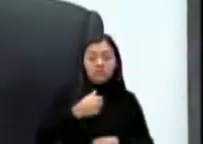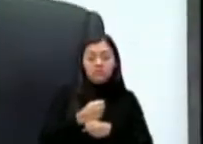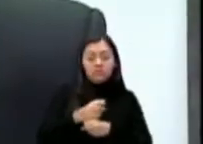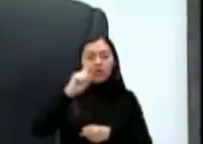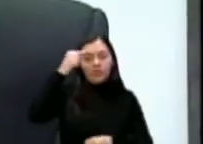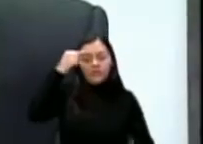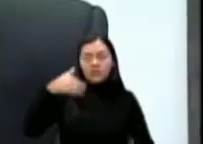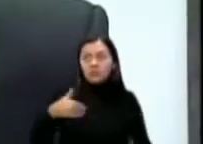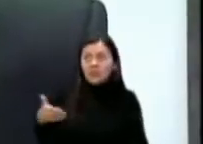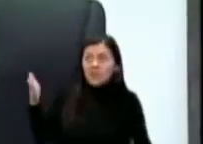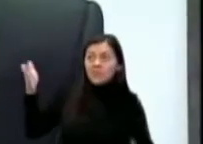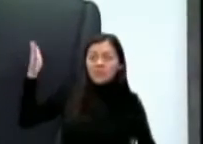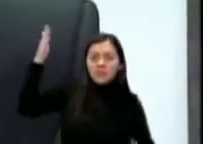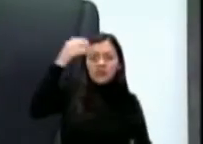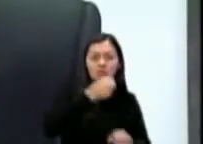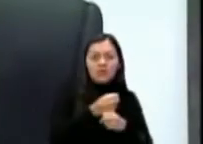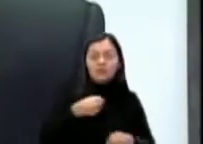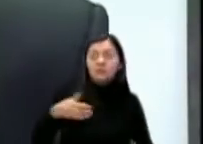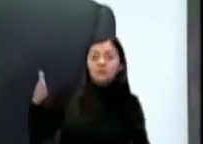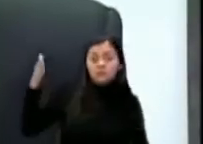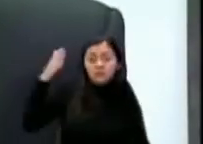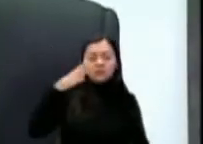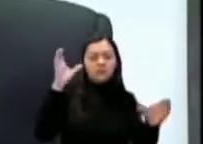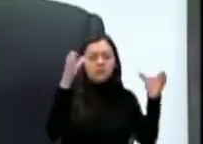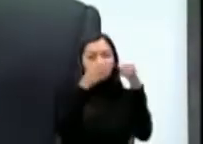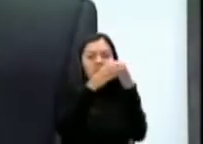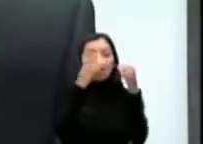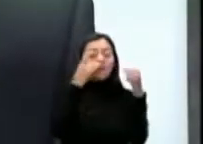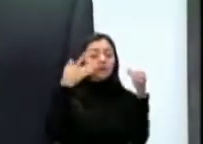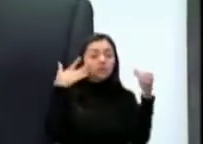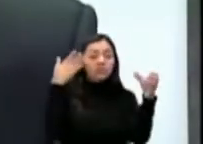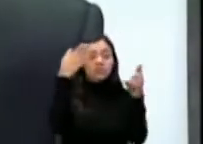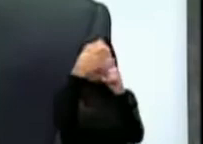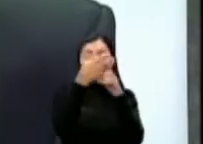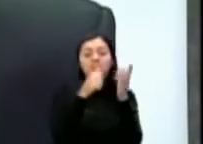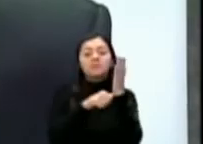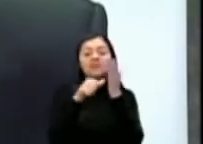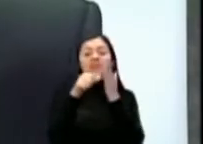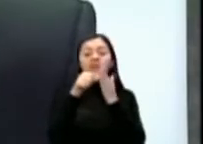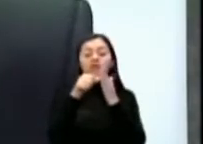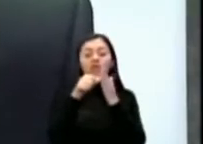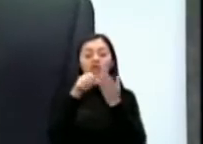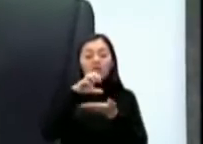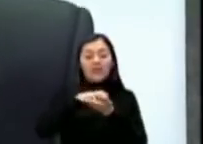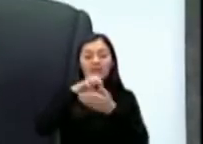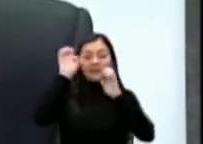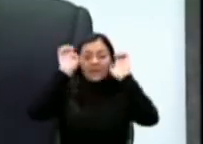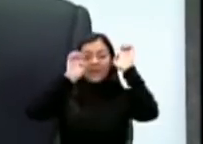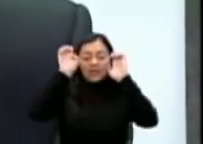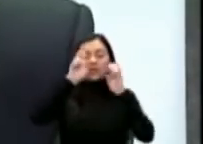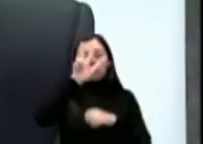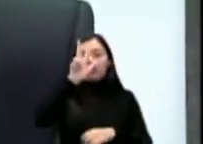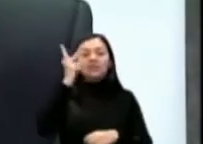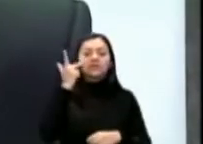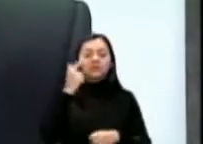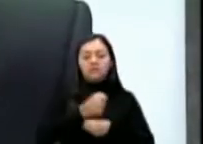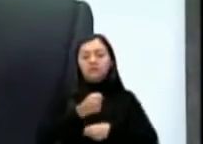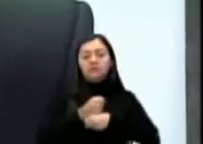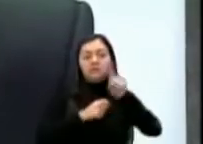gobierno recorre el país entero en particular la amazonía de hecho ahora el ministro de sectores estratégicos lleva tres días ya de agenda en la